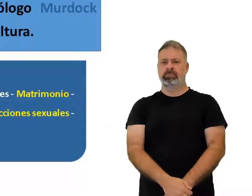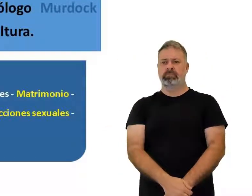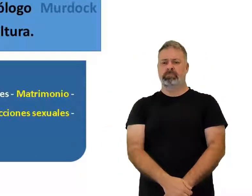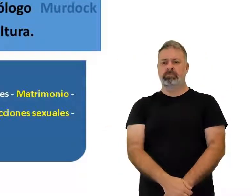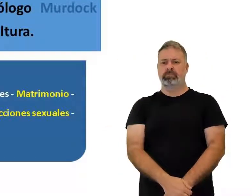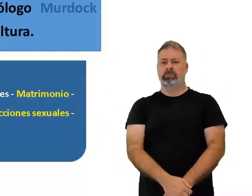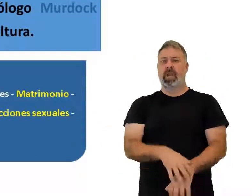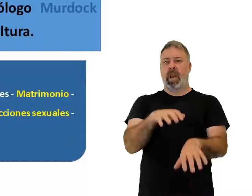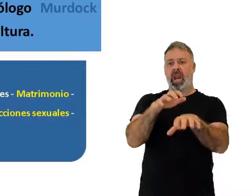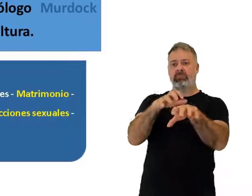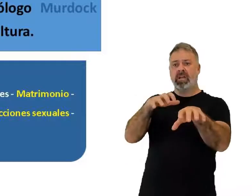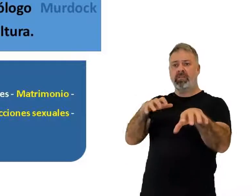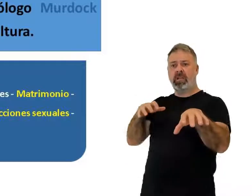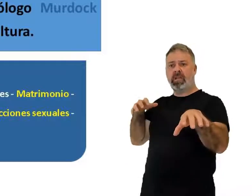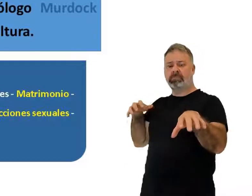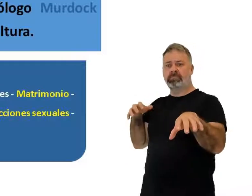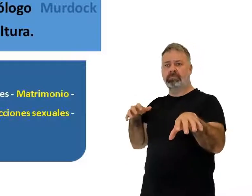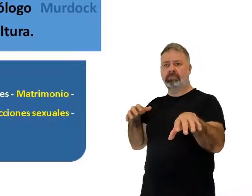La mayoría de ellas